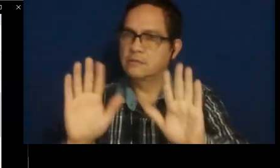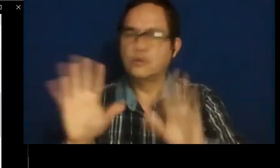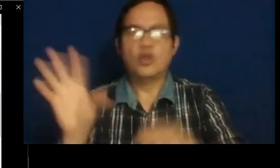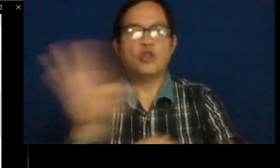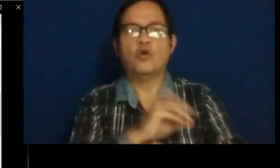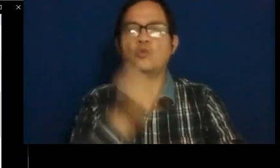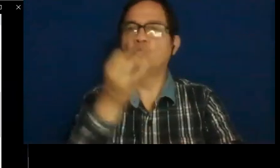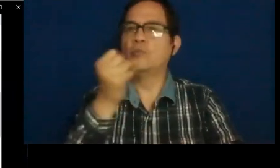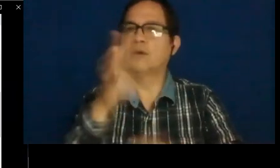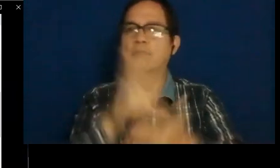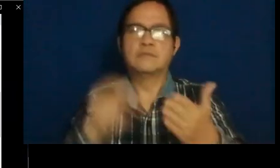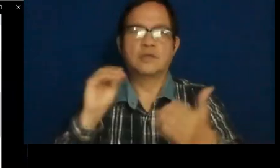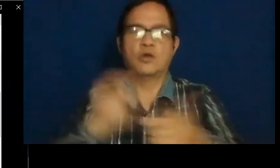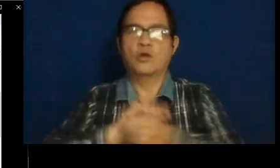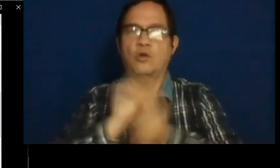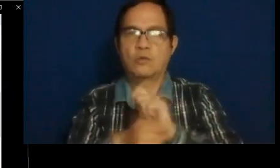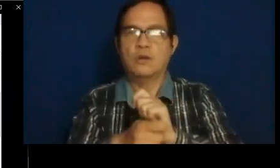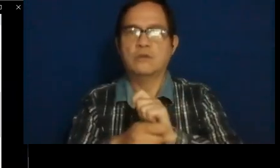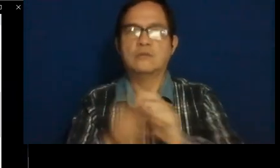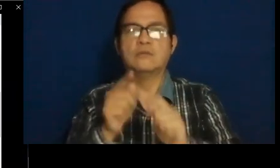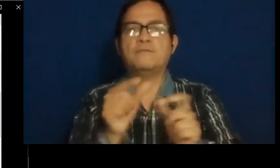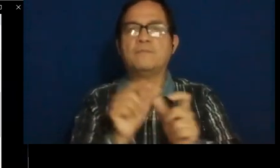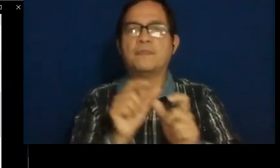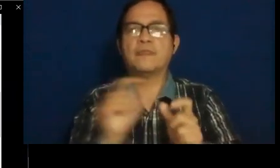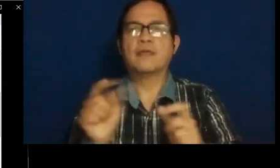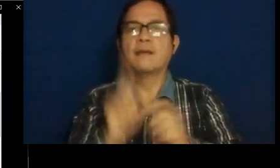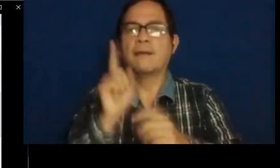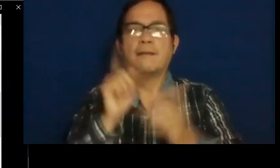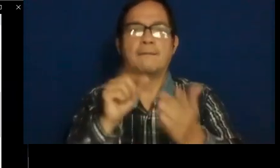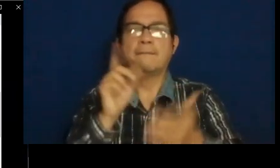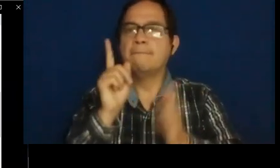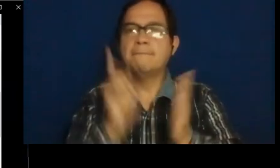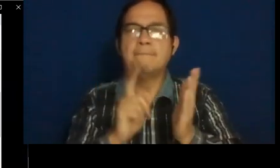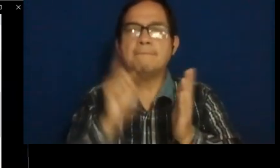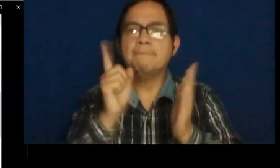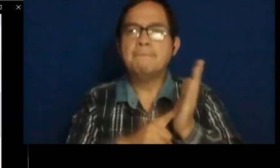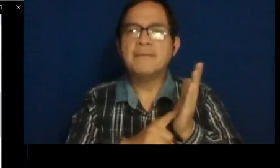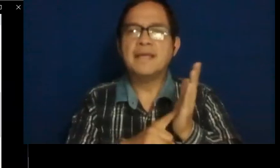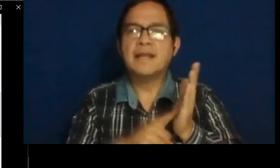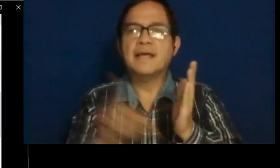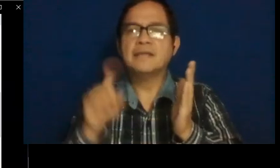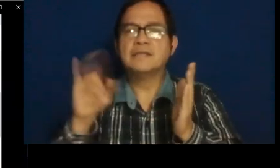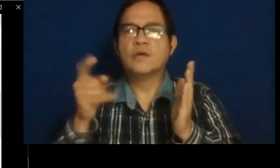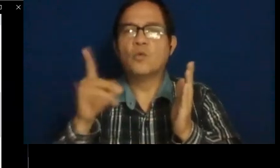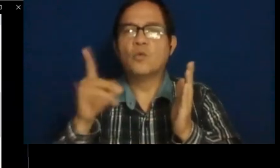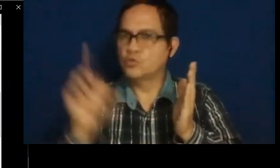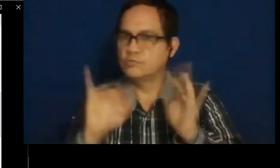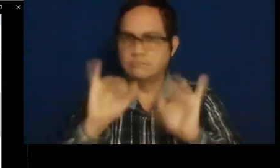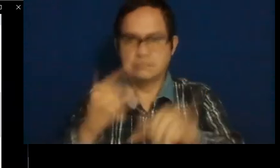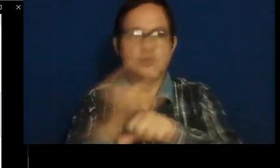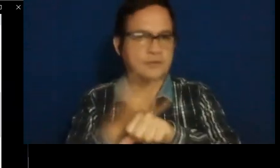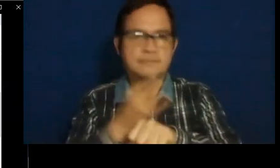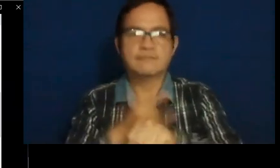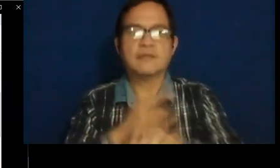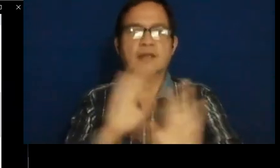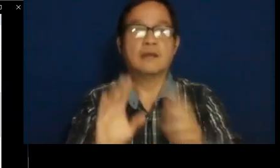número completo y utilice la unidad de medida en milisegundos. ¿Eso qué quiere decir? Mire, tenemos 380 milisegundos y tenemos